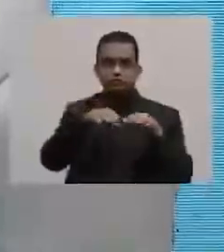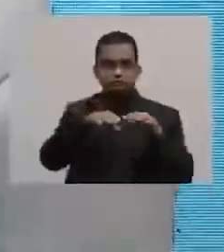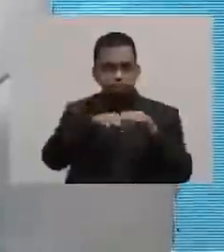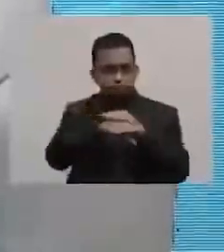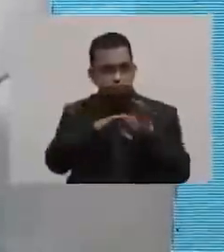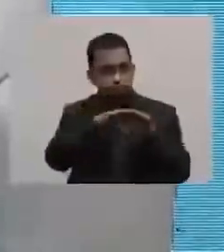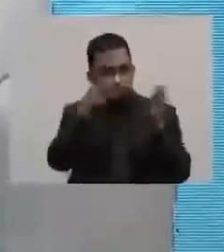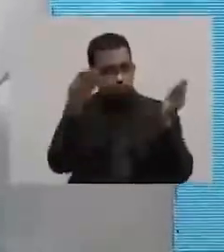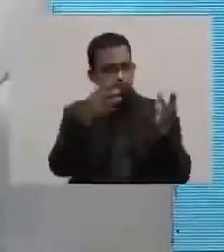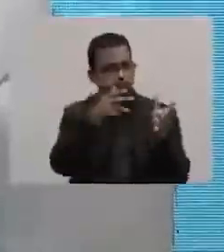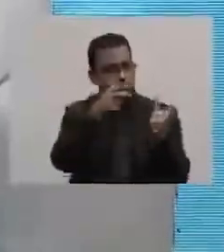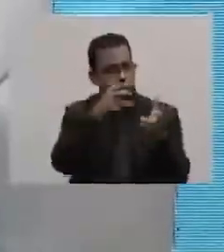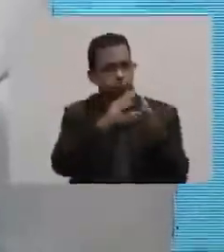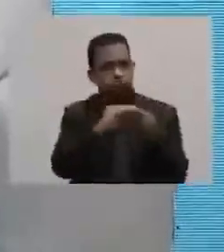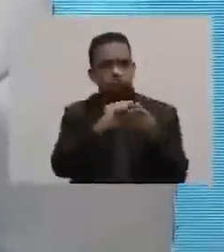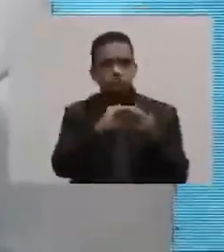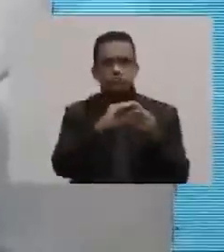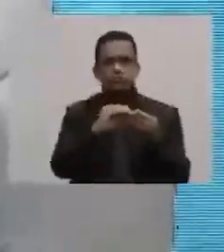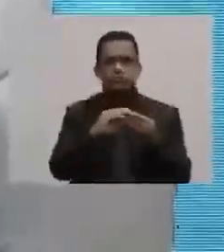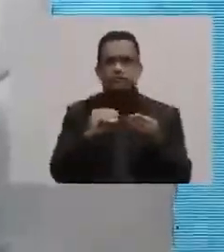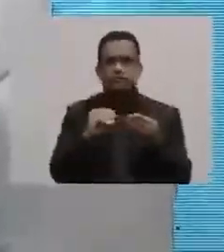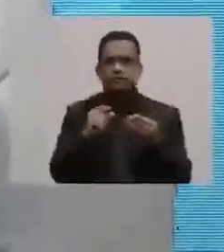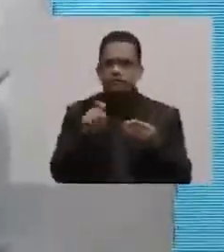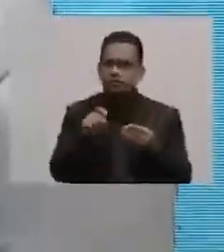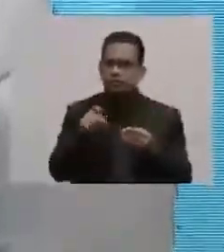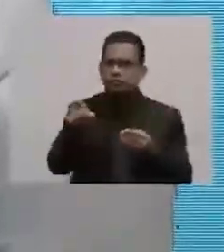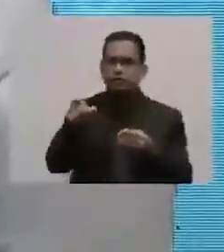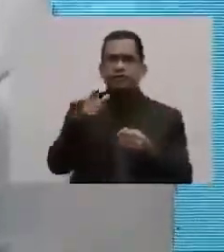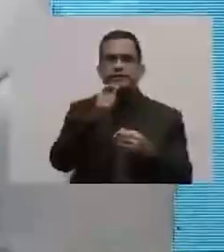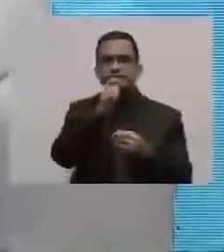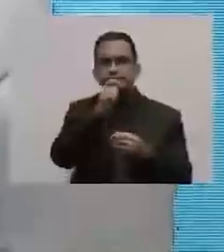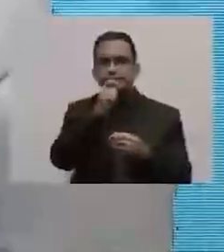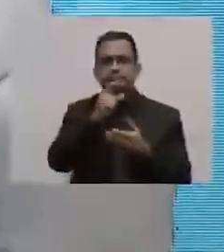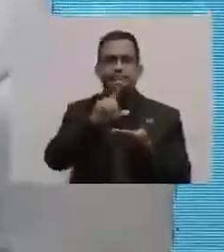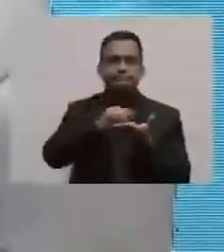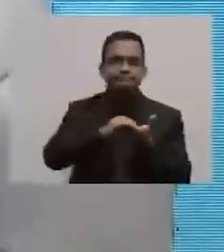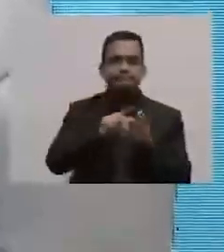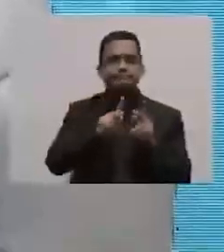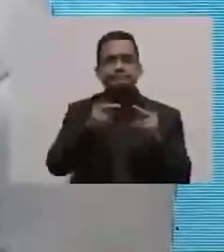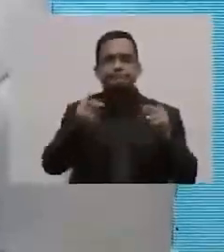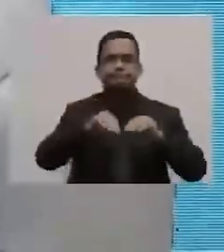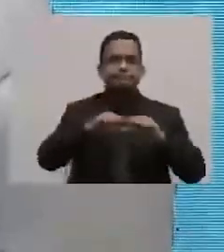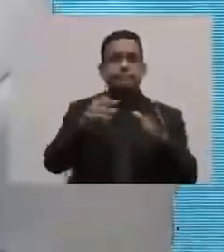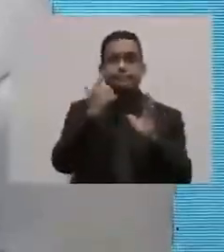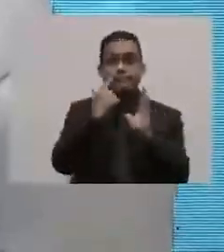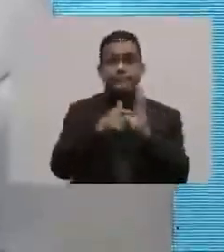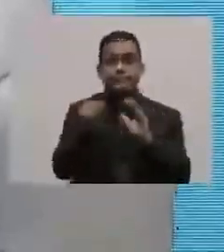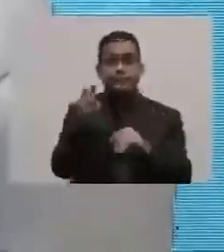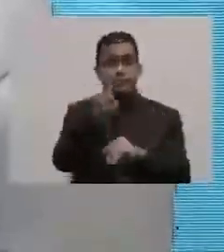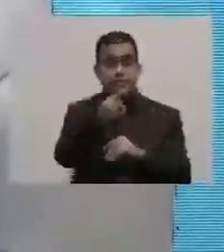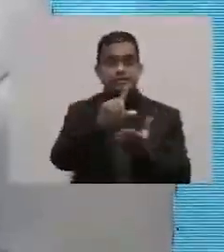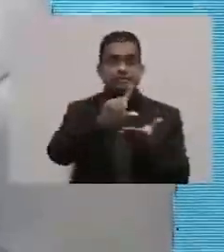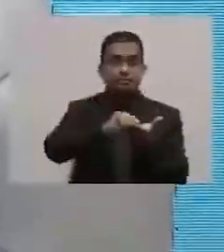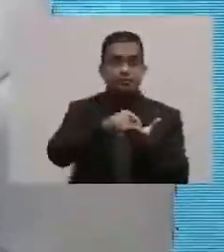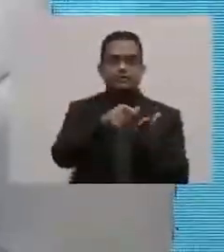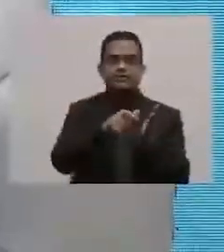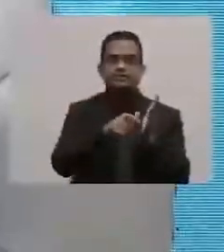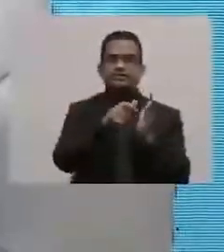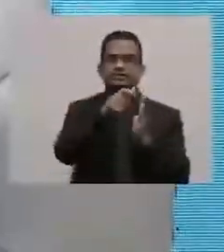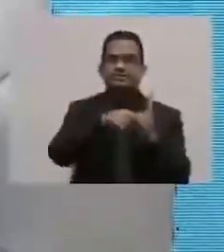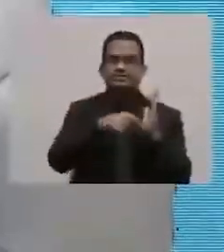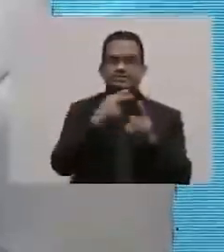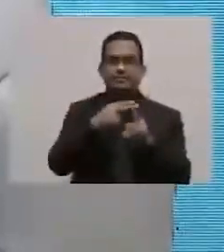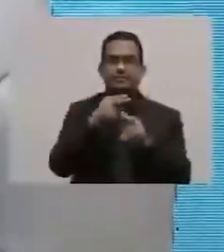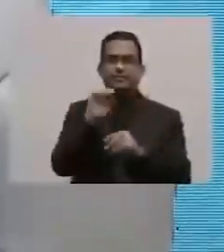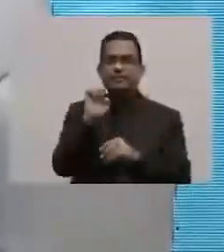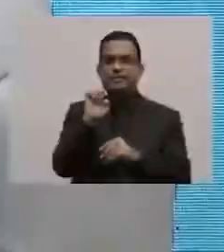de ciertas garantías en los medios de comunicación. Por ejemplo, si ustedes ven un documental que se llama El No,